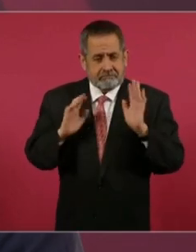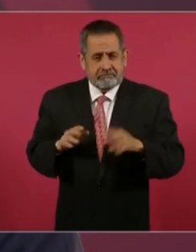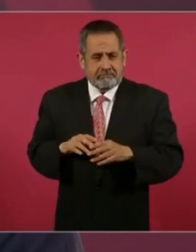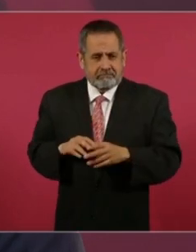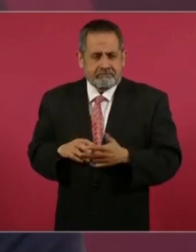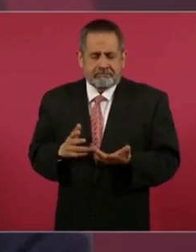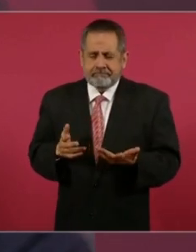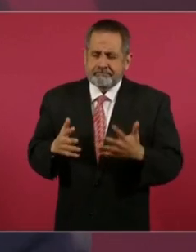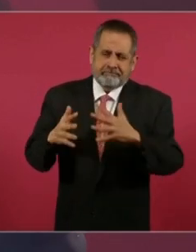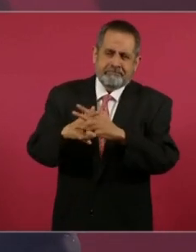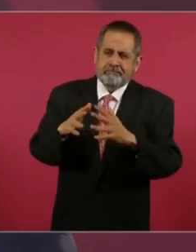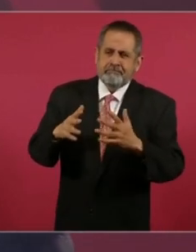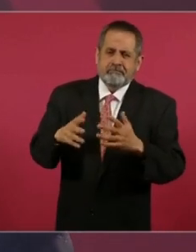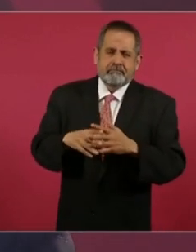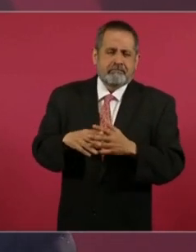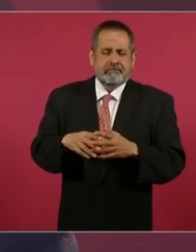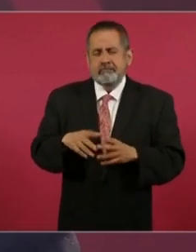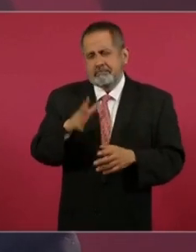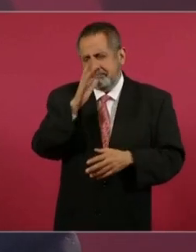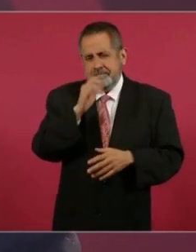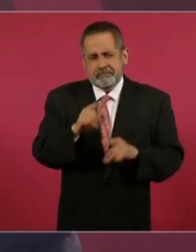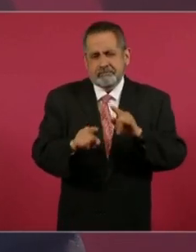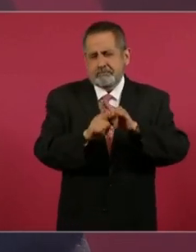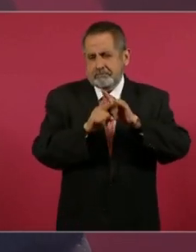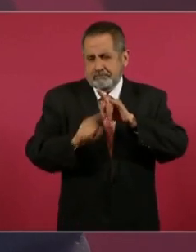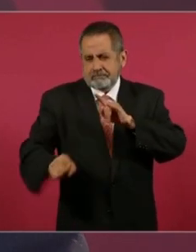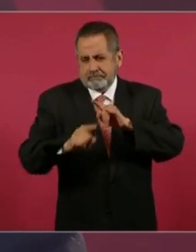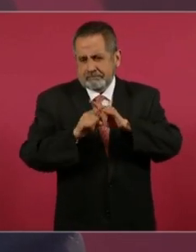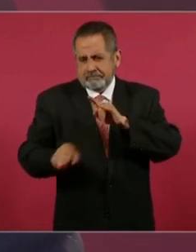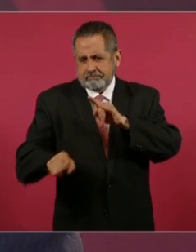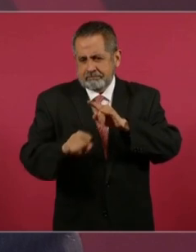No es posible pues un bombardeo